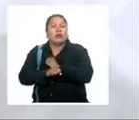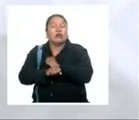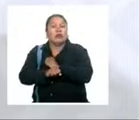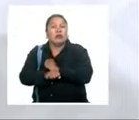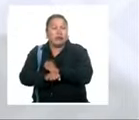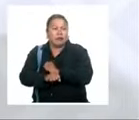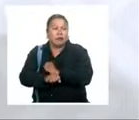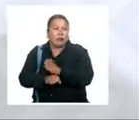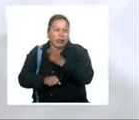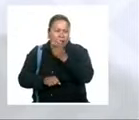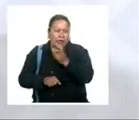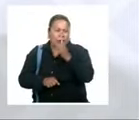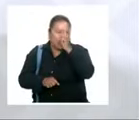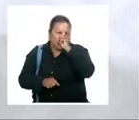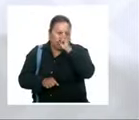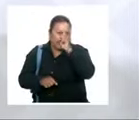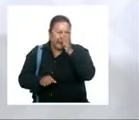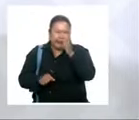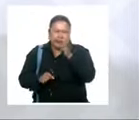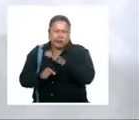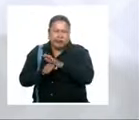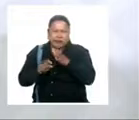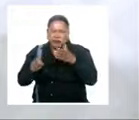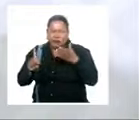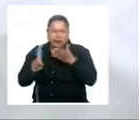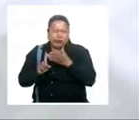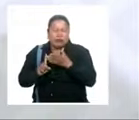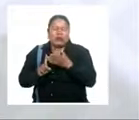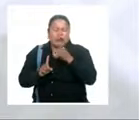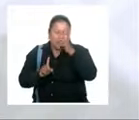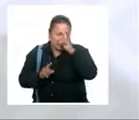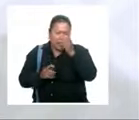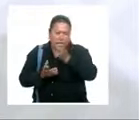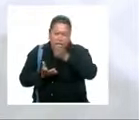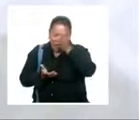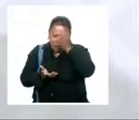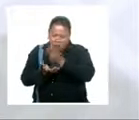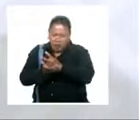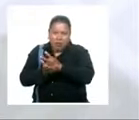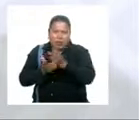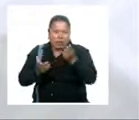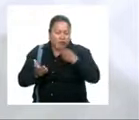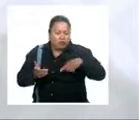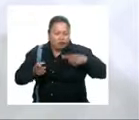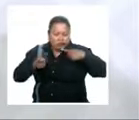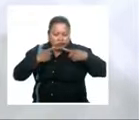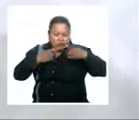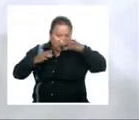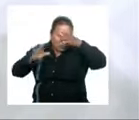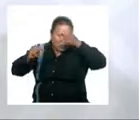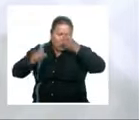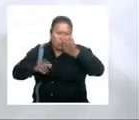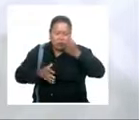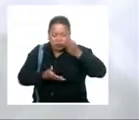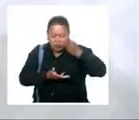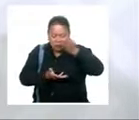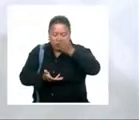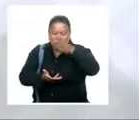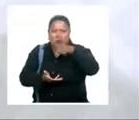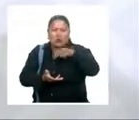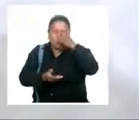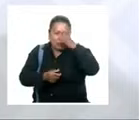El Consejo tuvo como objetivo aprobar el acuerdo sobre el Fondo para